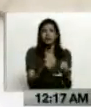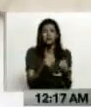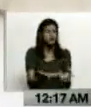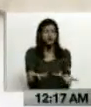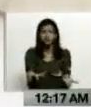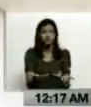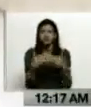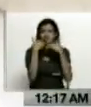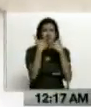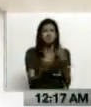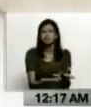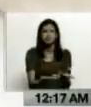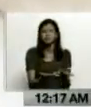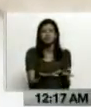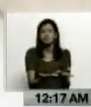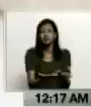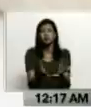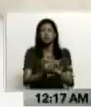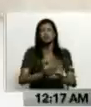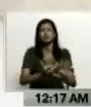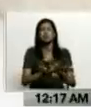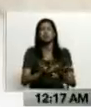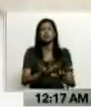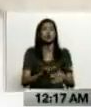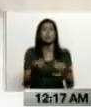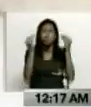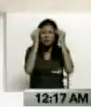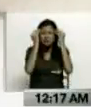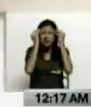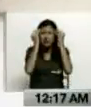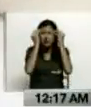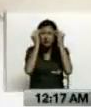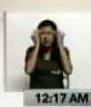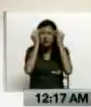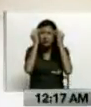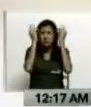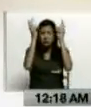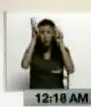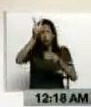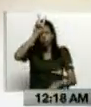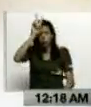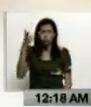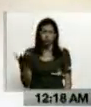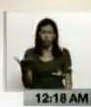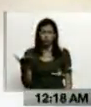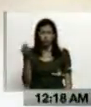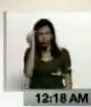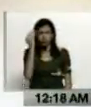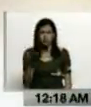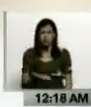eso de que eso es absolutamente ingenuo y empieza a ser idiota proponer